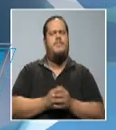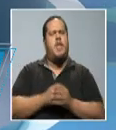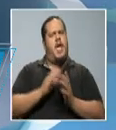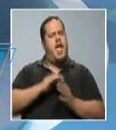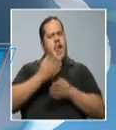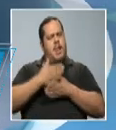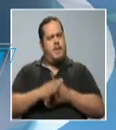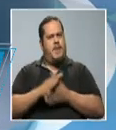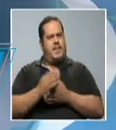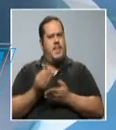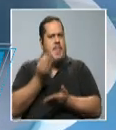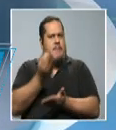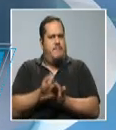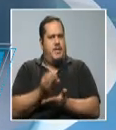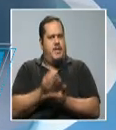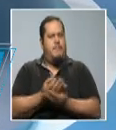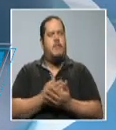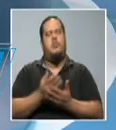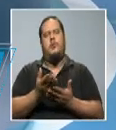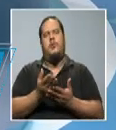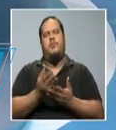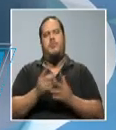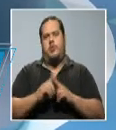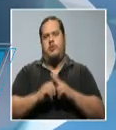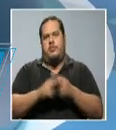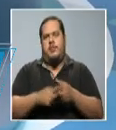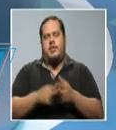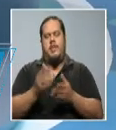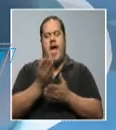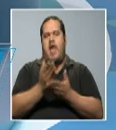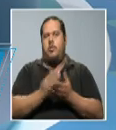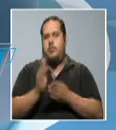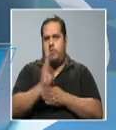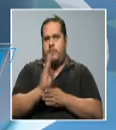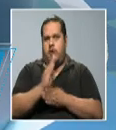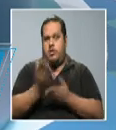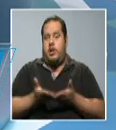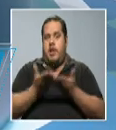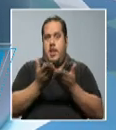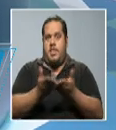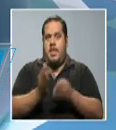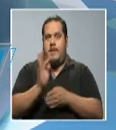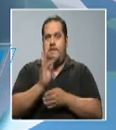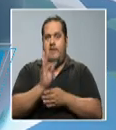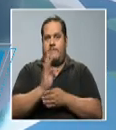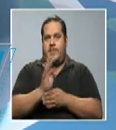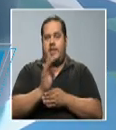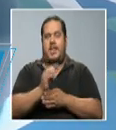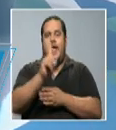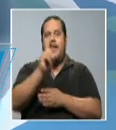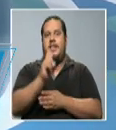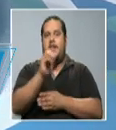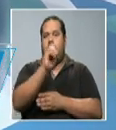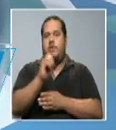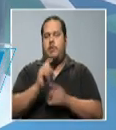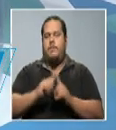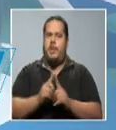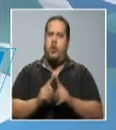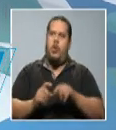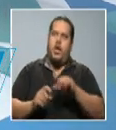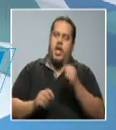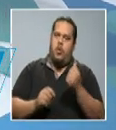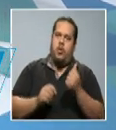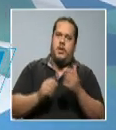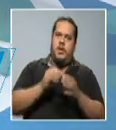del financiamiento, bueno, hemos escuchado que en algunas de las ofertas de las entidades bancarias ofrecen financiamientos de hasta el 100%, sin embargo, hay otros casos donde